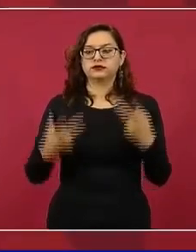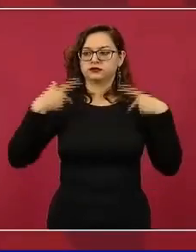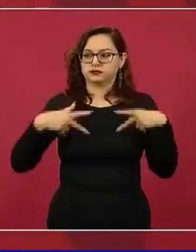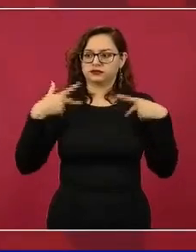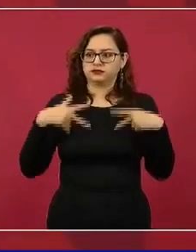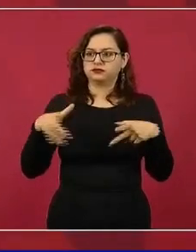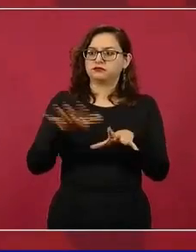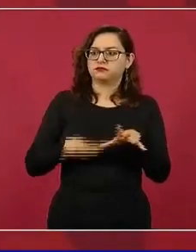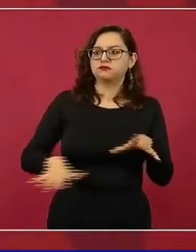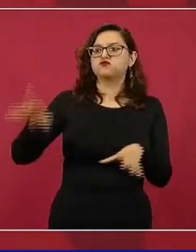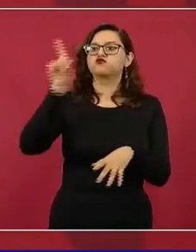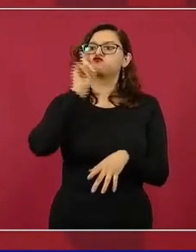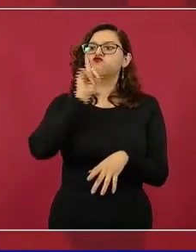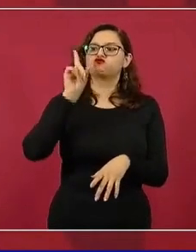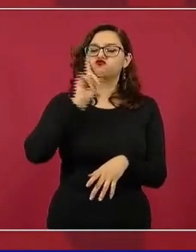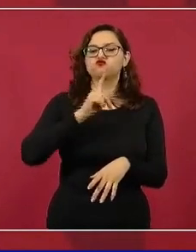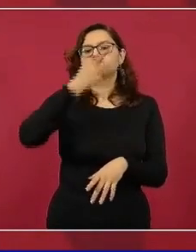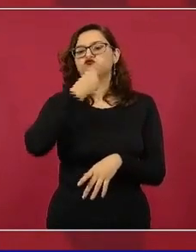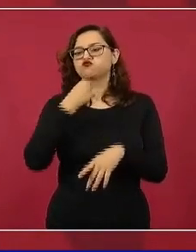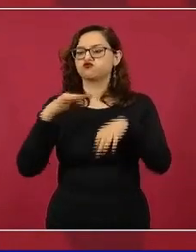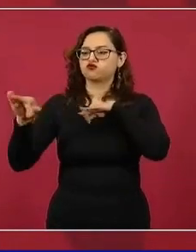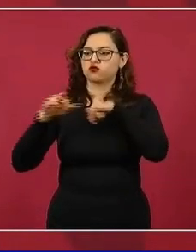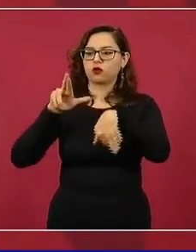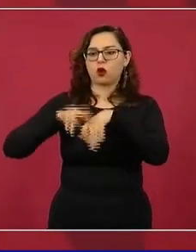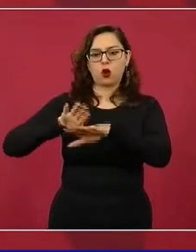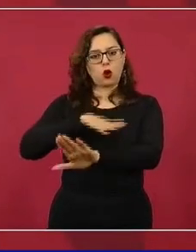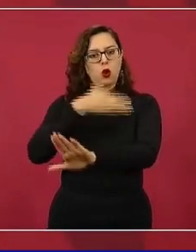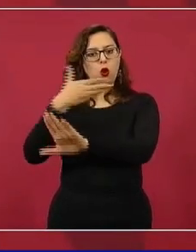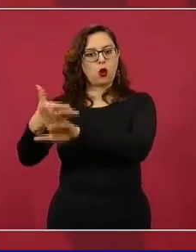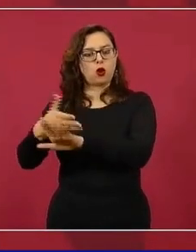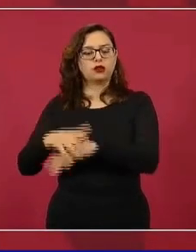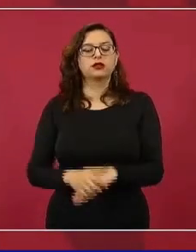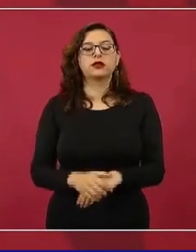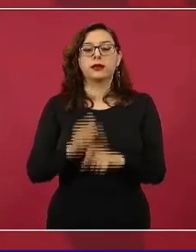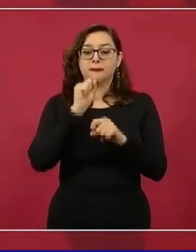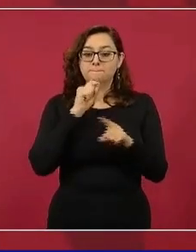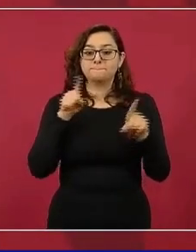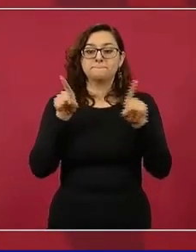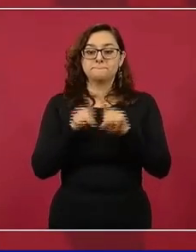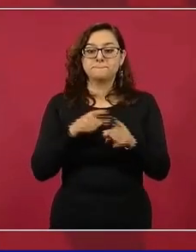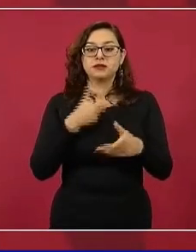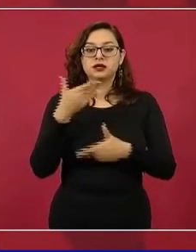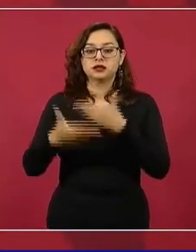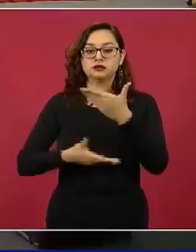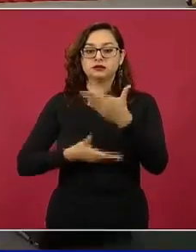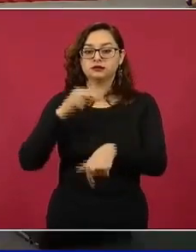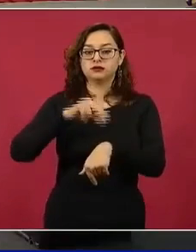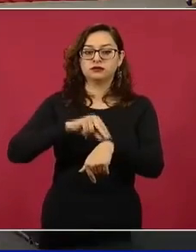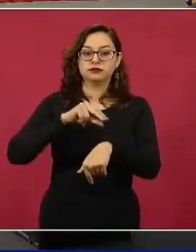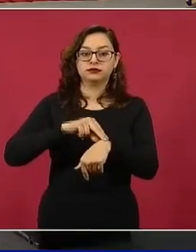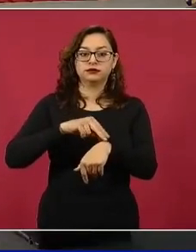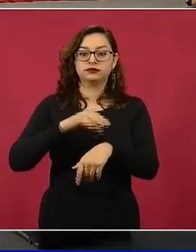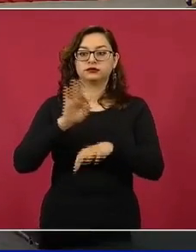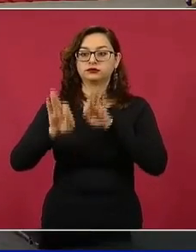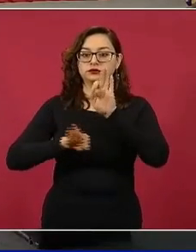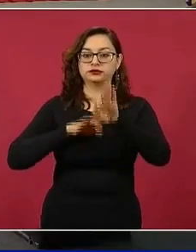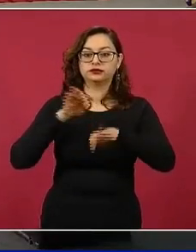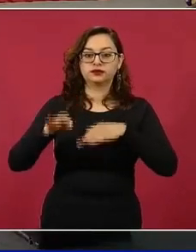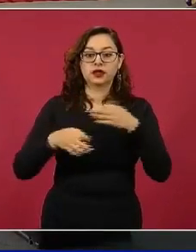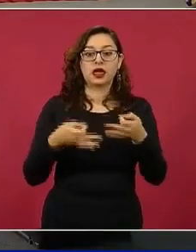las trabajadoras y de los trabajadores. El servicio médico de calidad y la seguridad en el trabajo